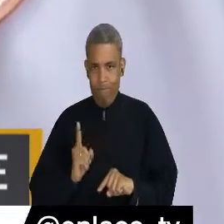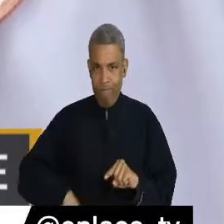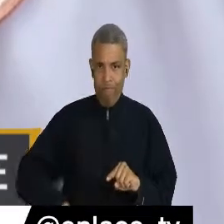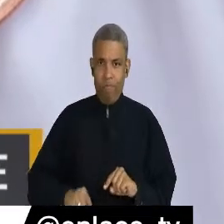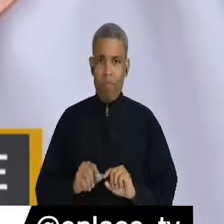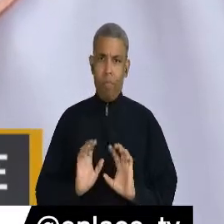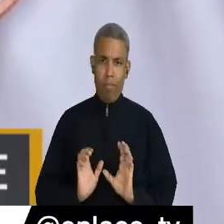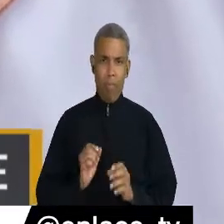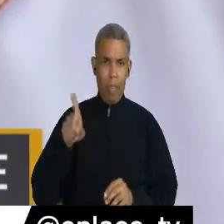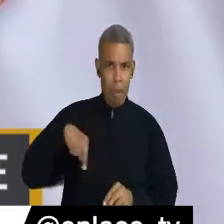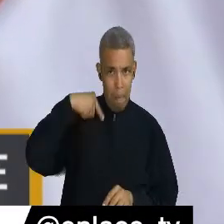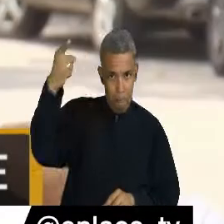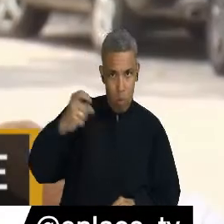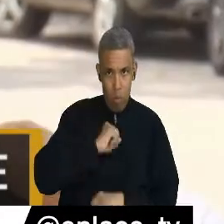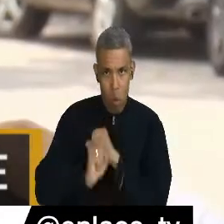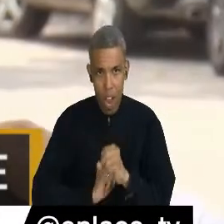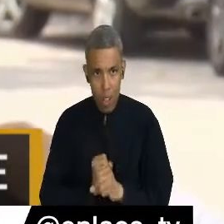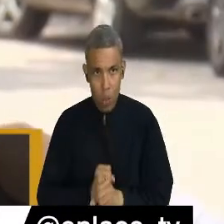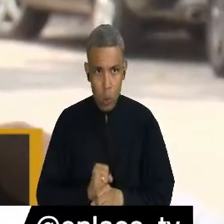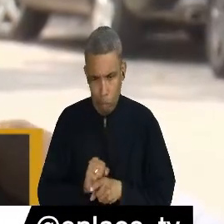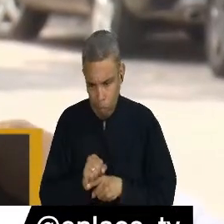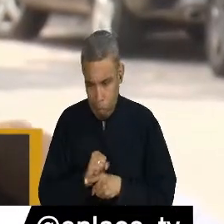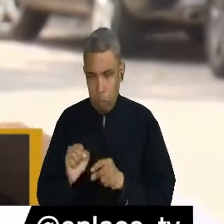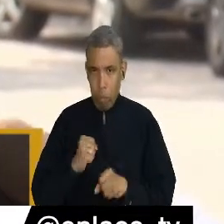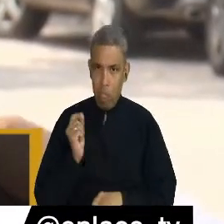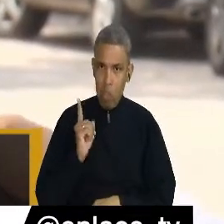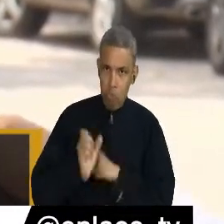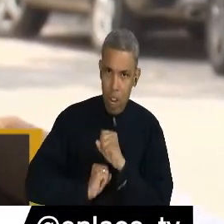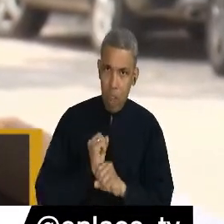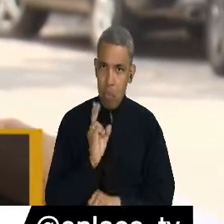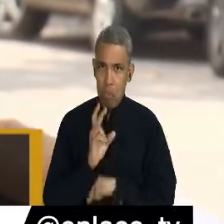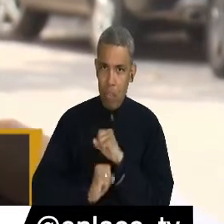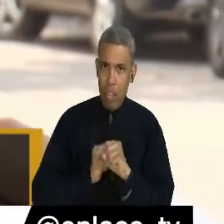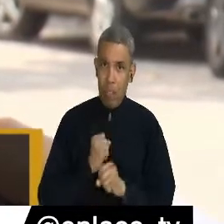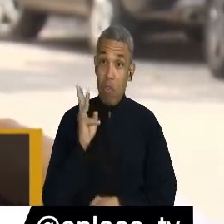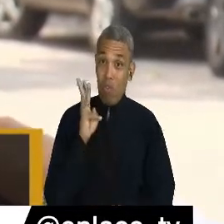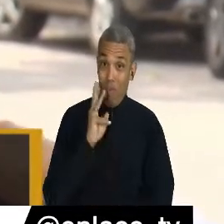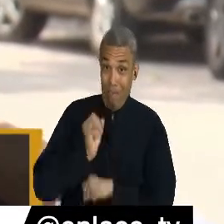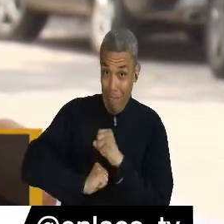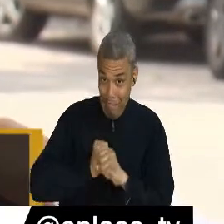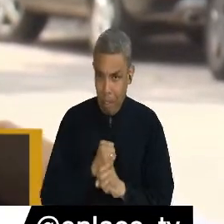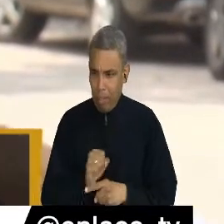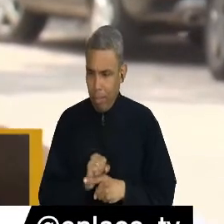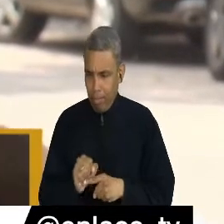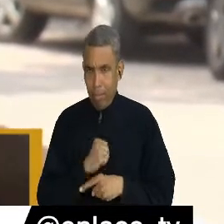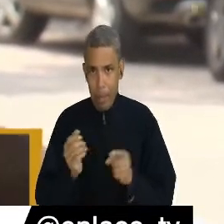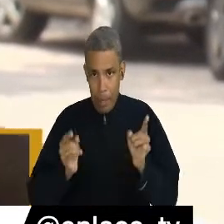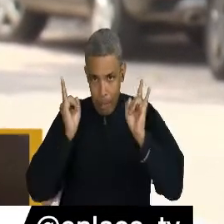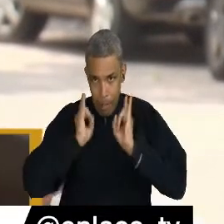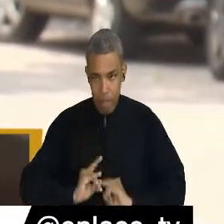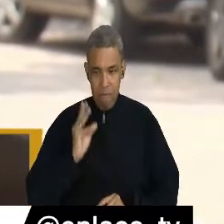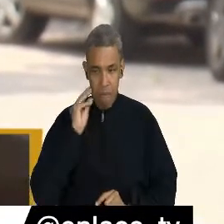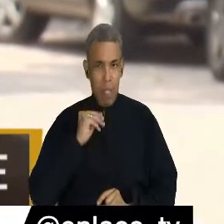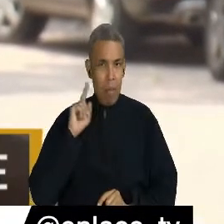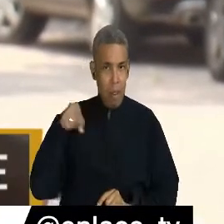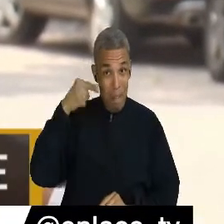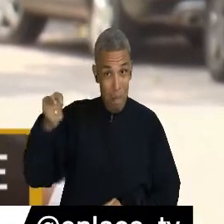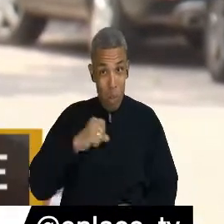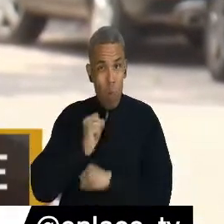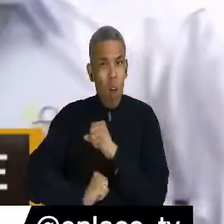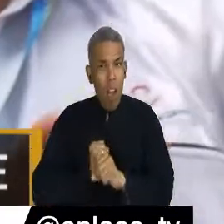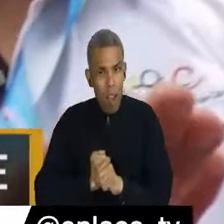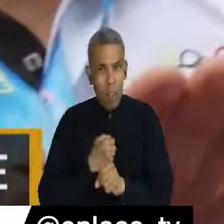para el próximo año. Llevamos más de 3 años remando, entonces nos queda la experiencia y darle duro para lograr